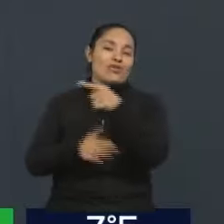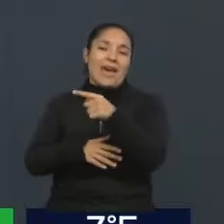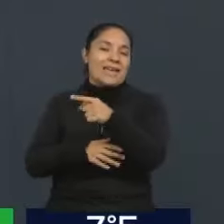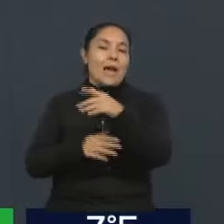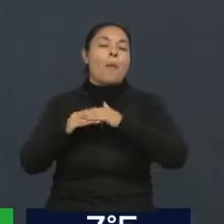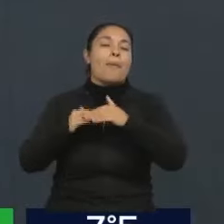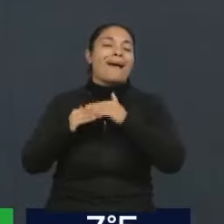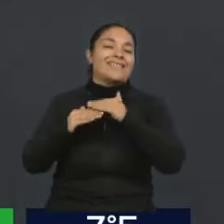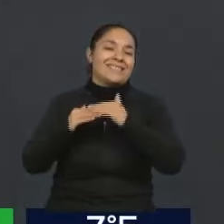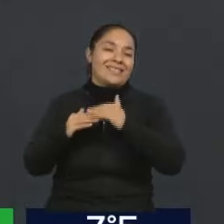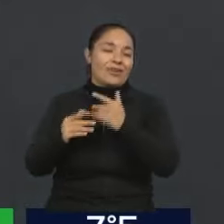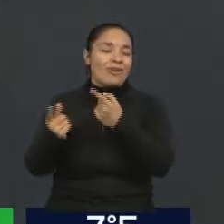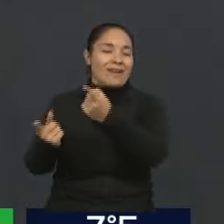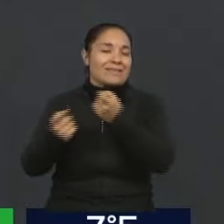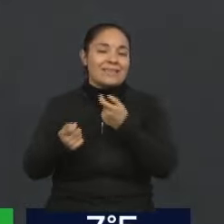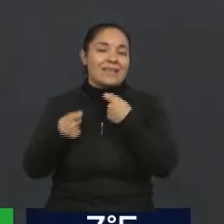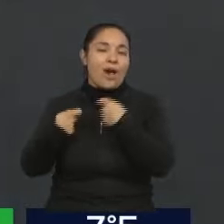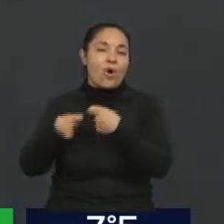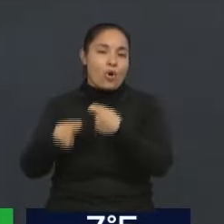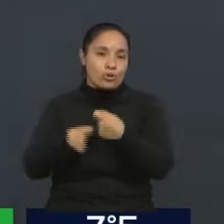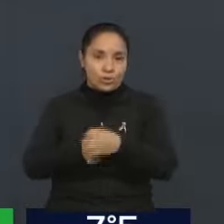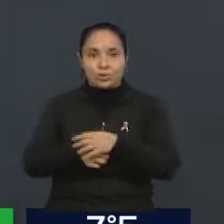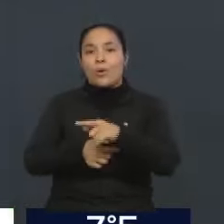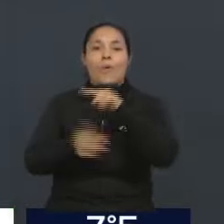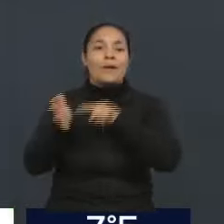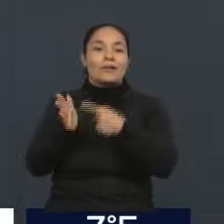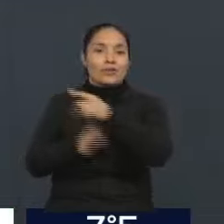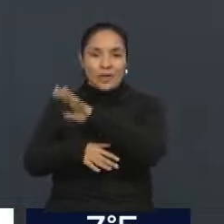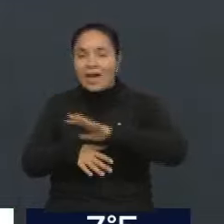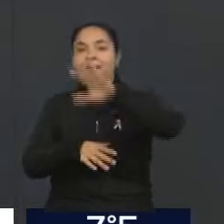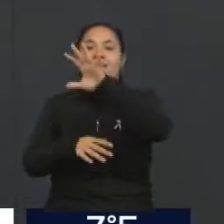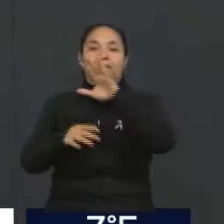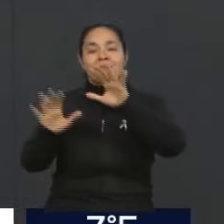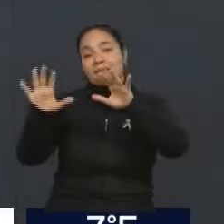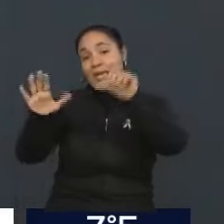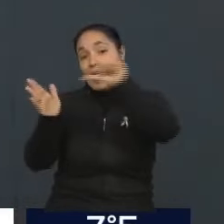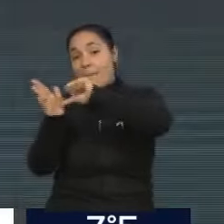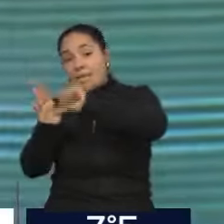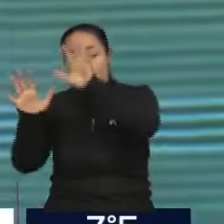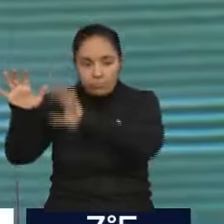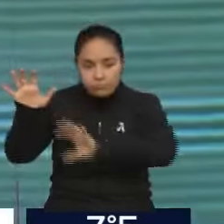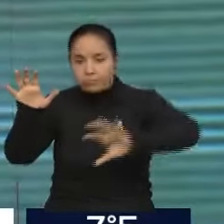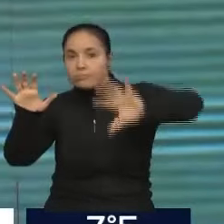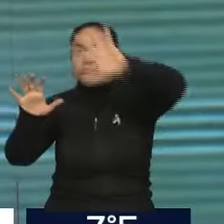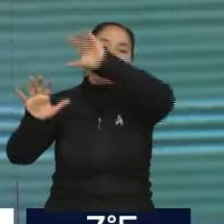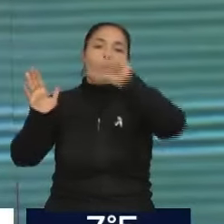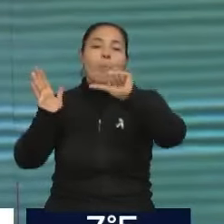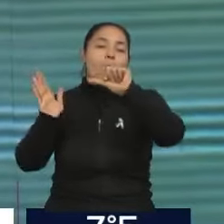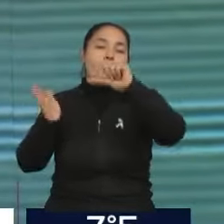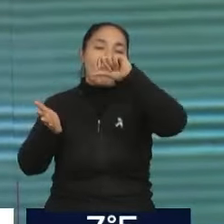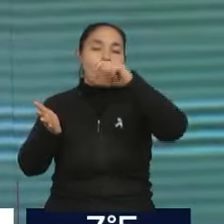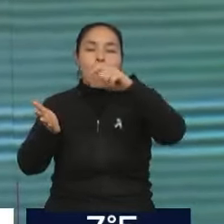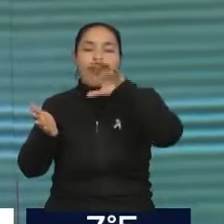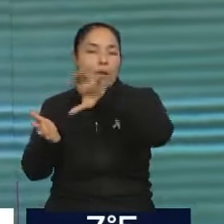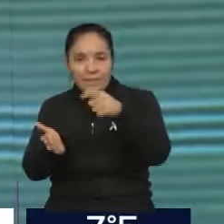Aires se focaliza en la Ciudad Autónoma de Buenos Aires y en el conurbano bonaerense. Pero ahí sí toman los cuadros